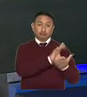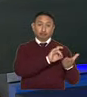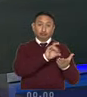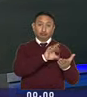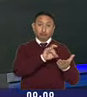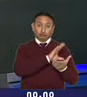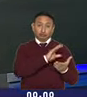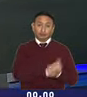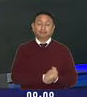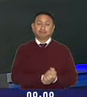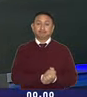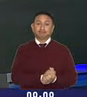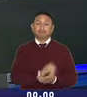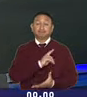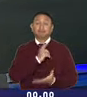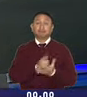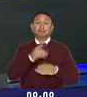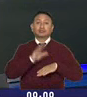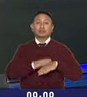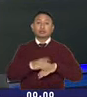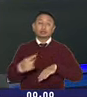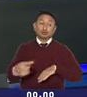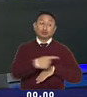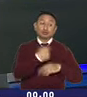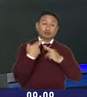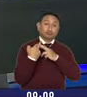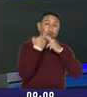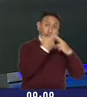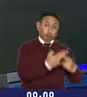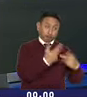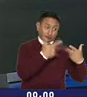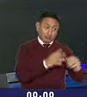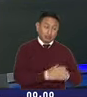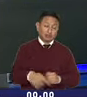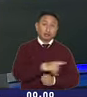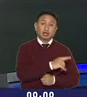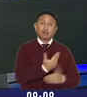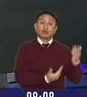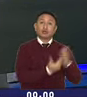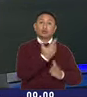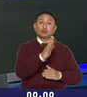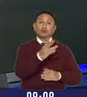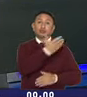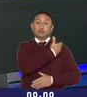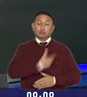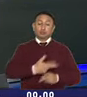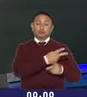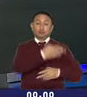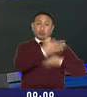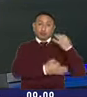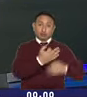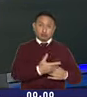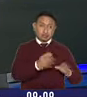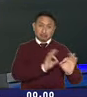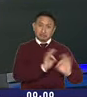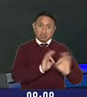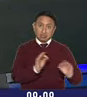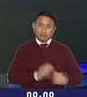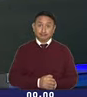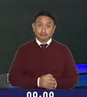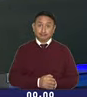Participación Ciudadana. Así es, esto por incumplimiento deliberado y sistemático al no nombrar al presidente del Consejo de la